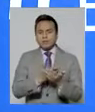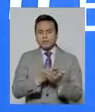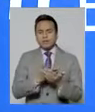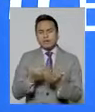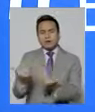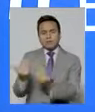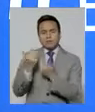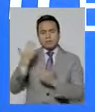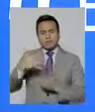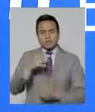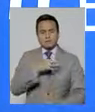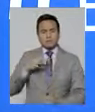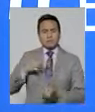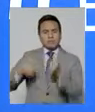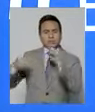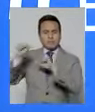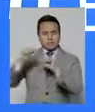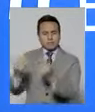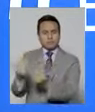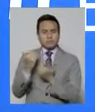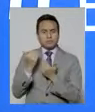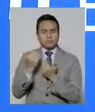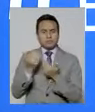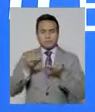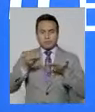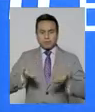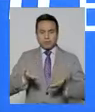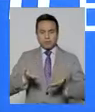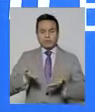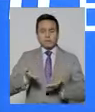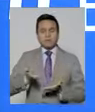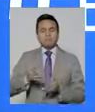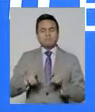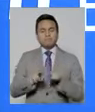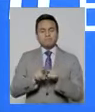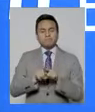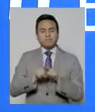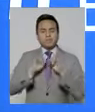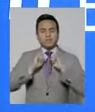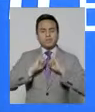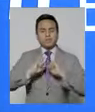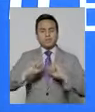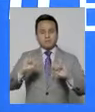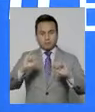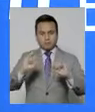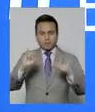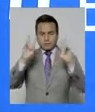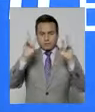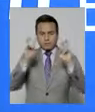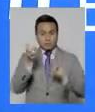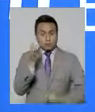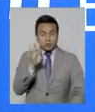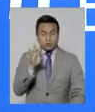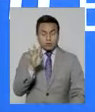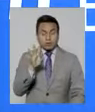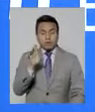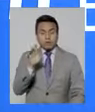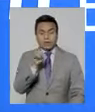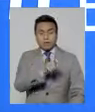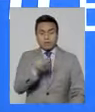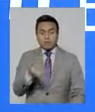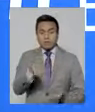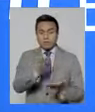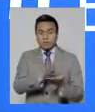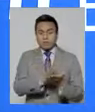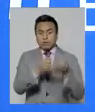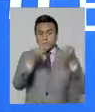muy importante del Ministerio de Ciencia, nos encontramos en una posición en la cual podemos informar no solamente aquellos casos de